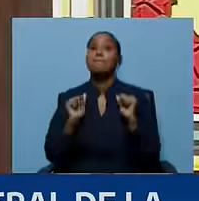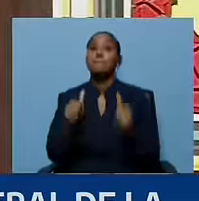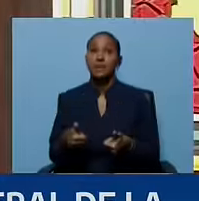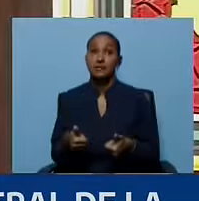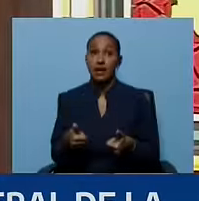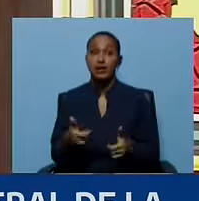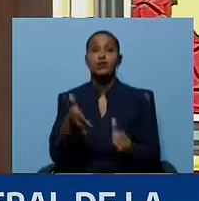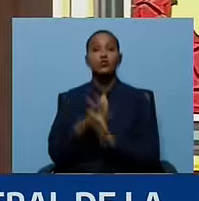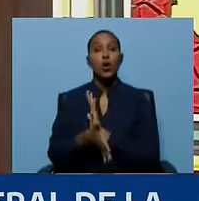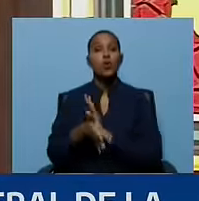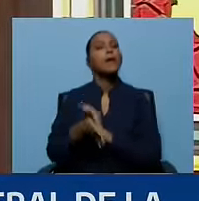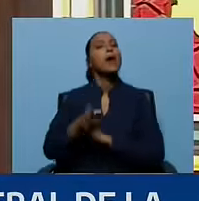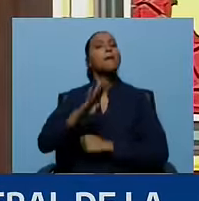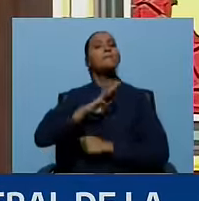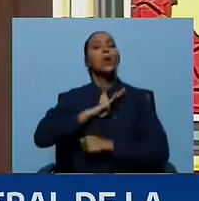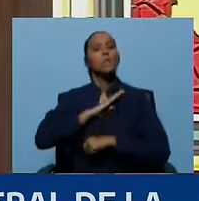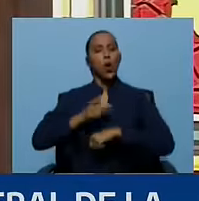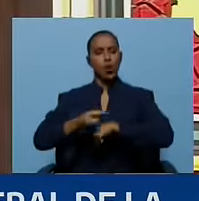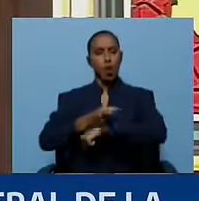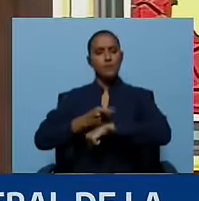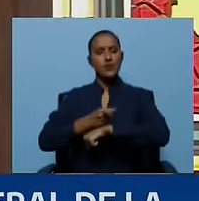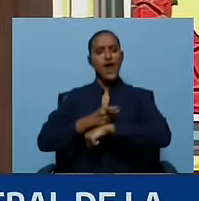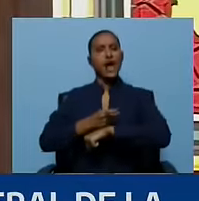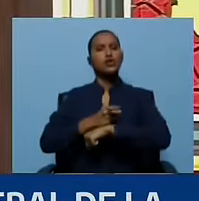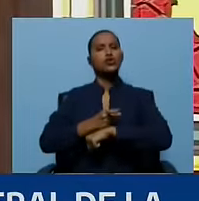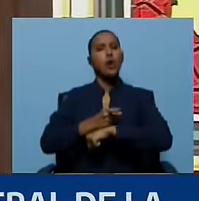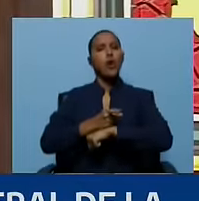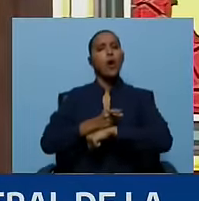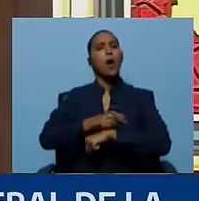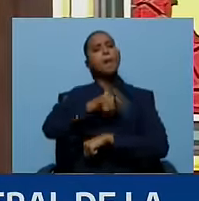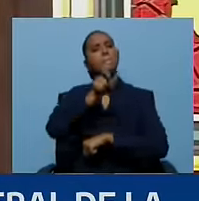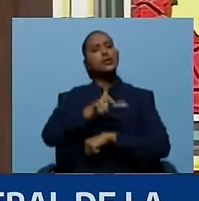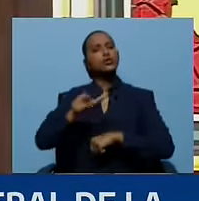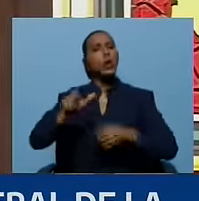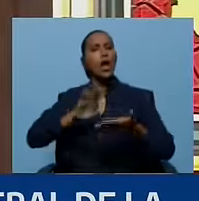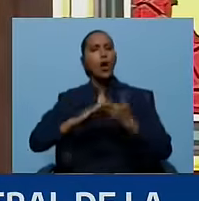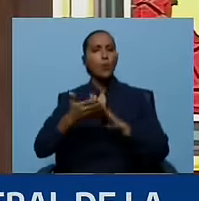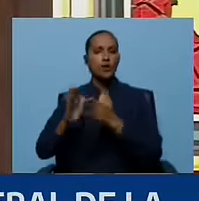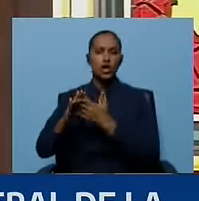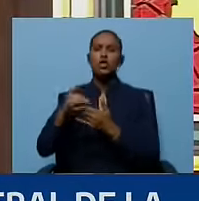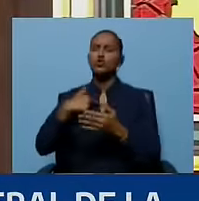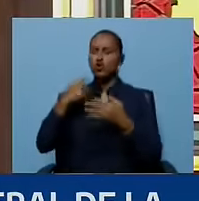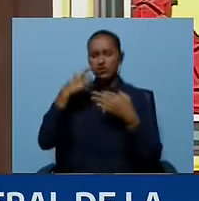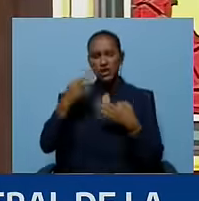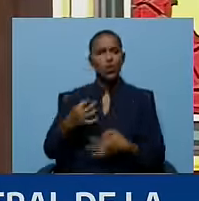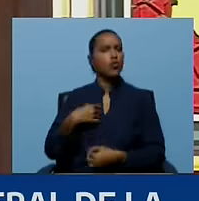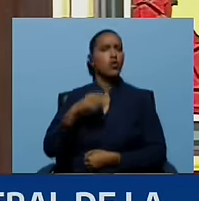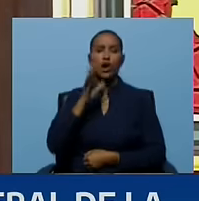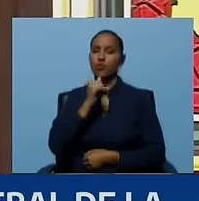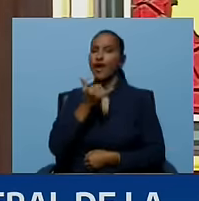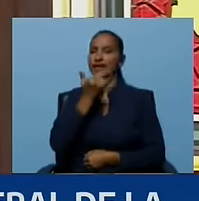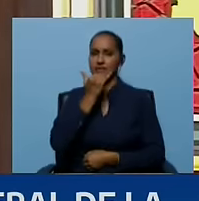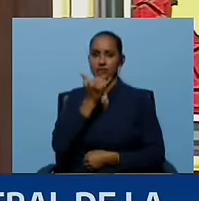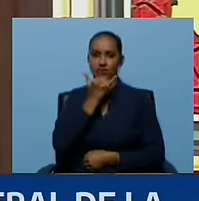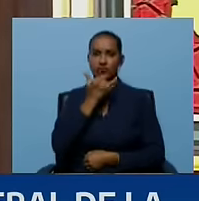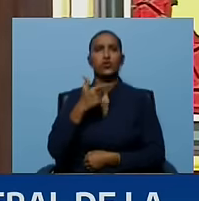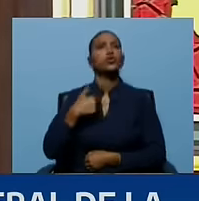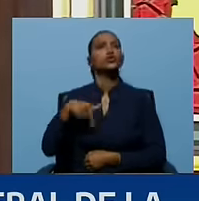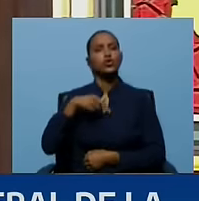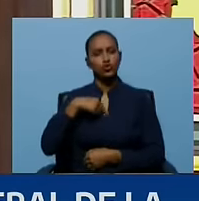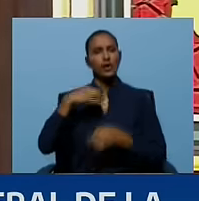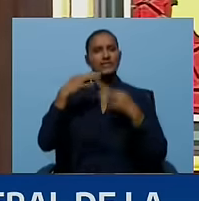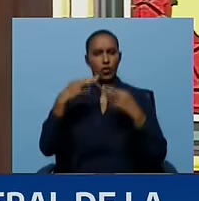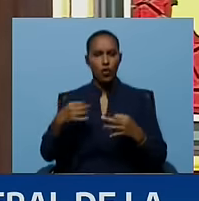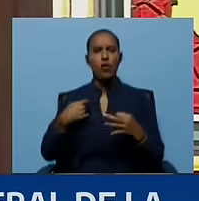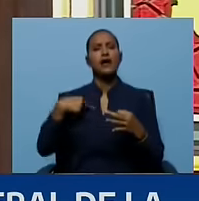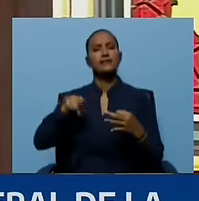del autogobierno popular. Y estoy seguro que no nos vamos a equivocar. Estoy seguro que haremos los cambios que